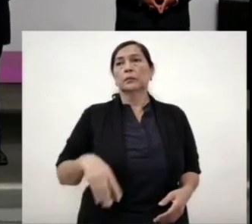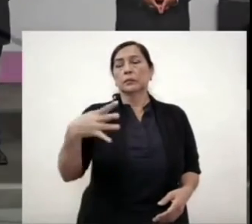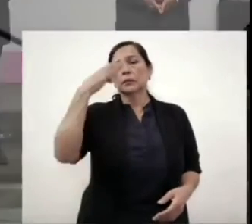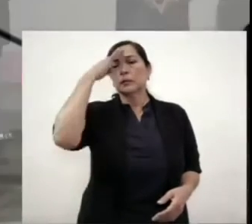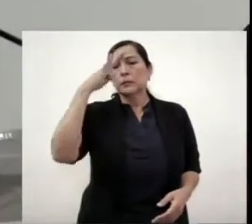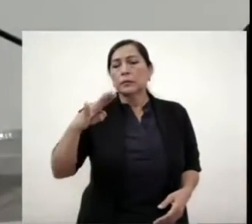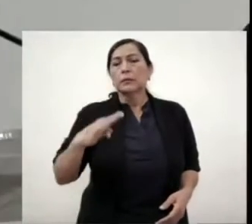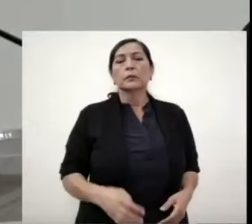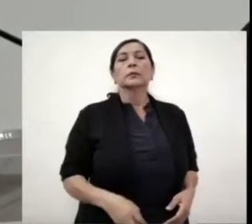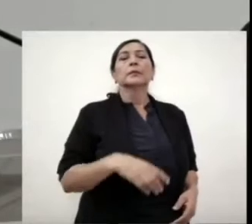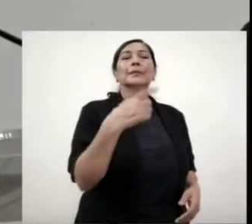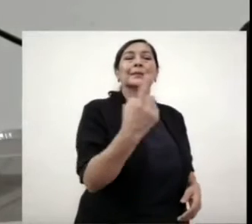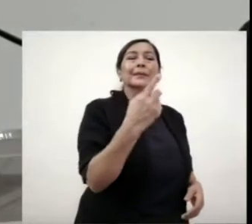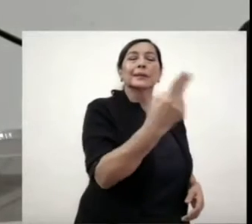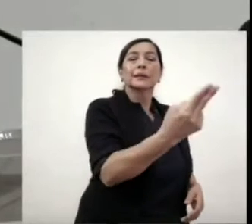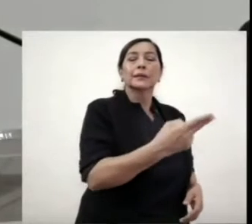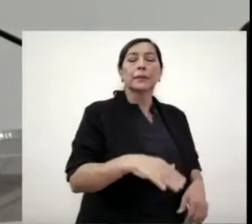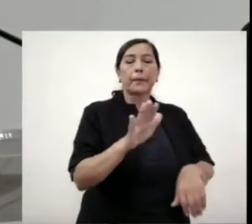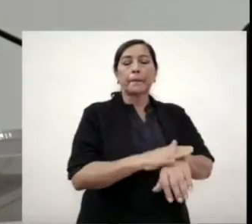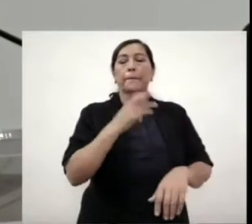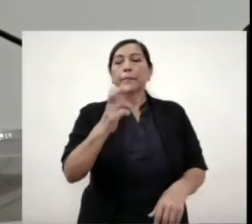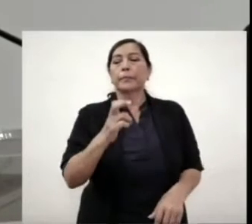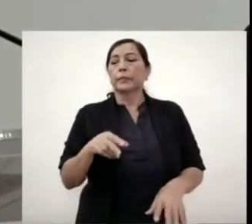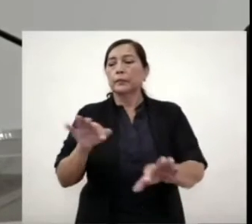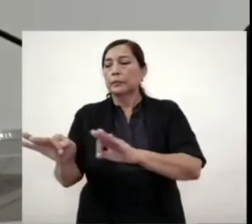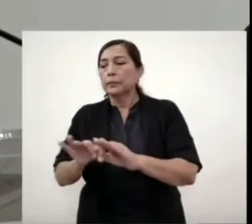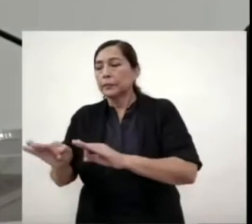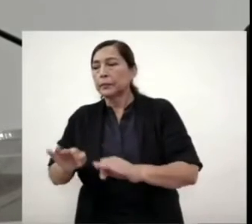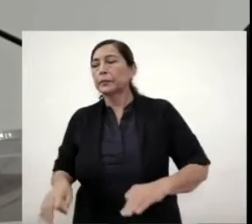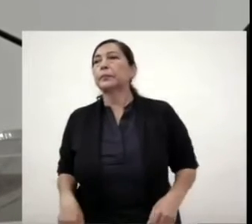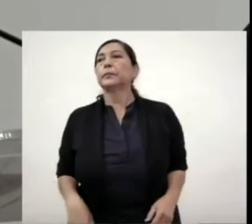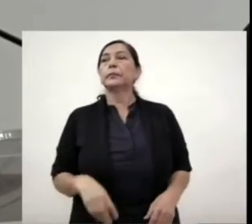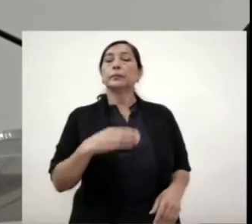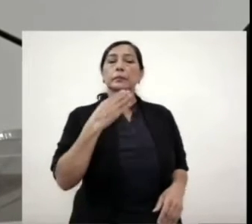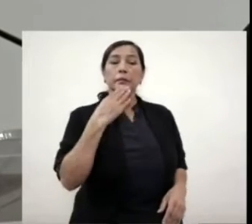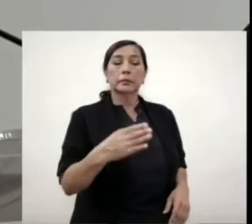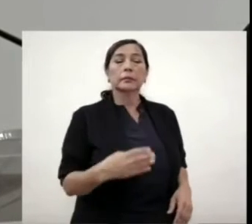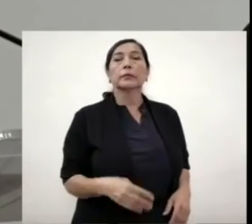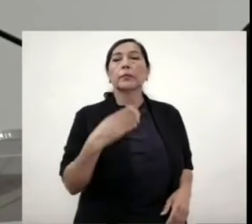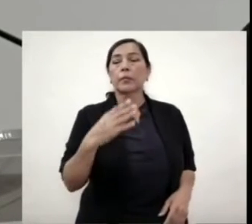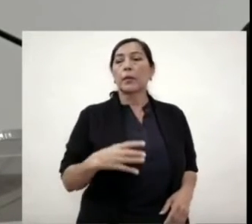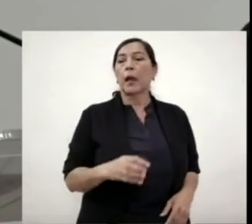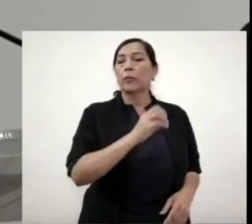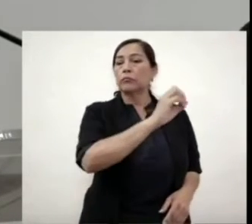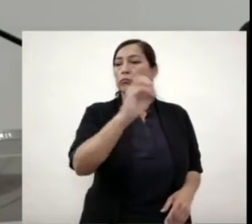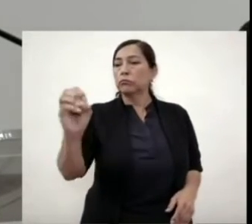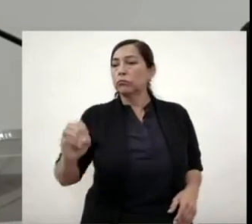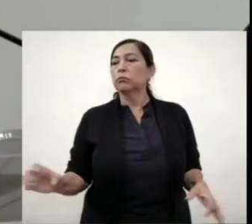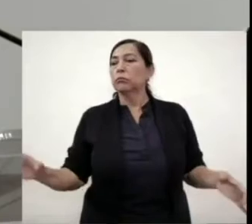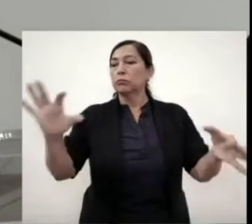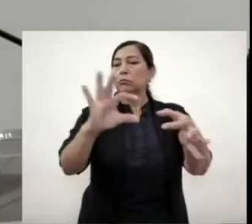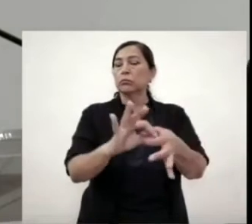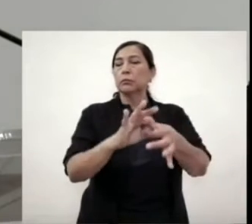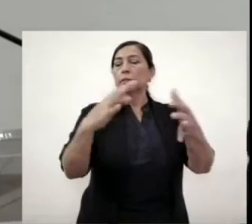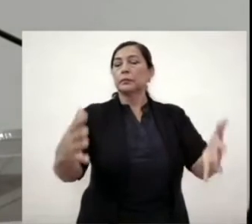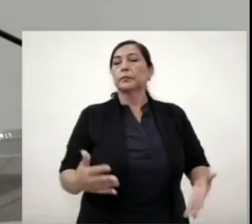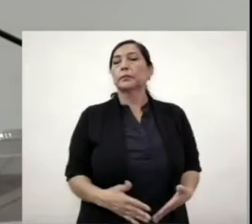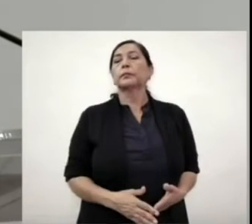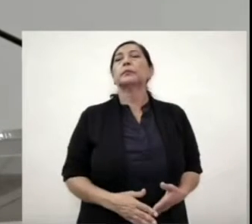trabajo de Barrio Bienestar está 100% coordinado también con las instancias a